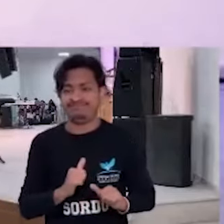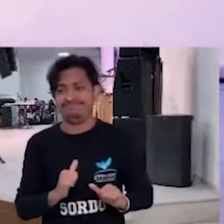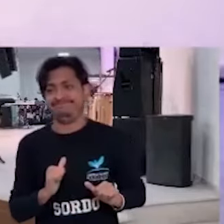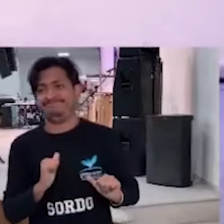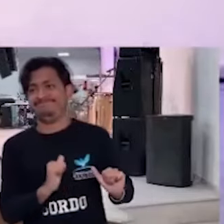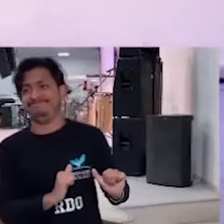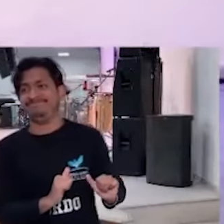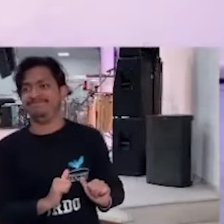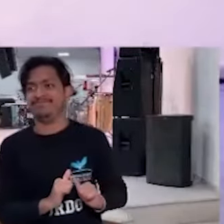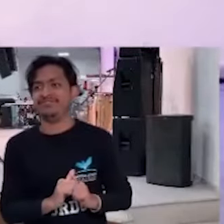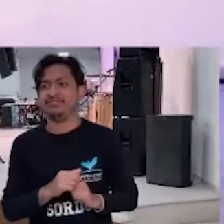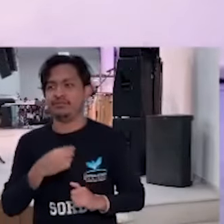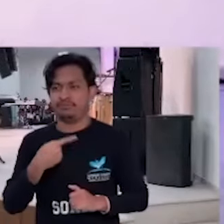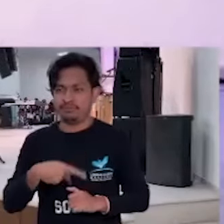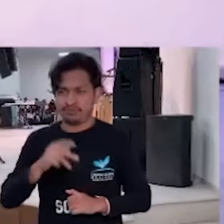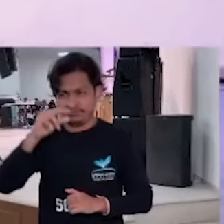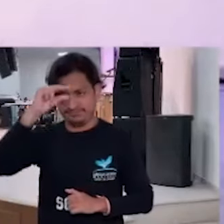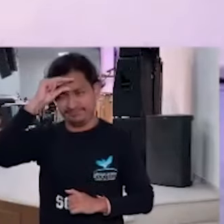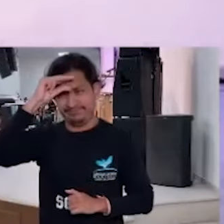ser sabios.